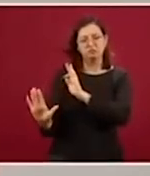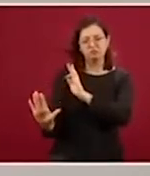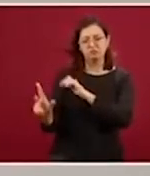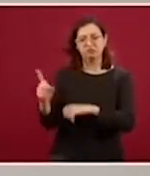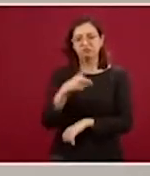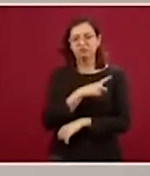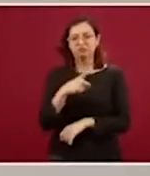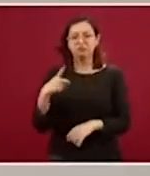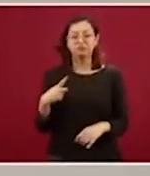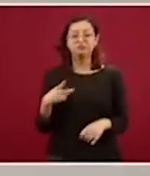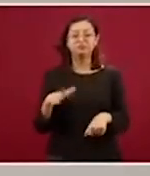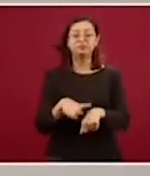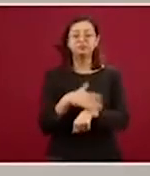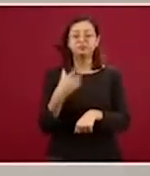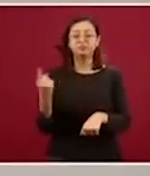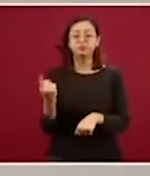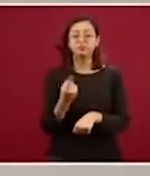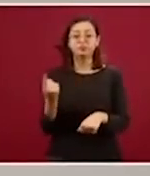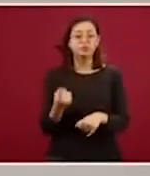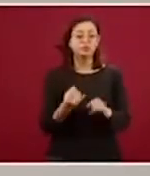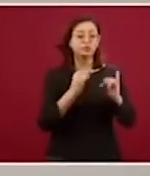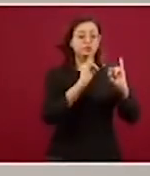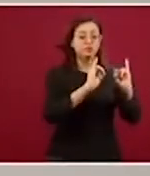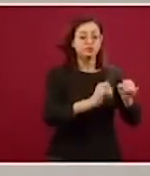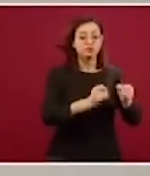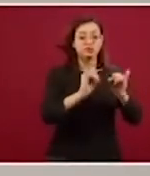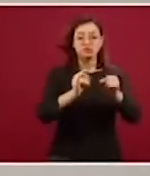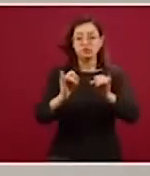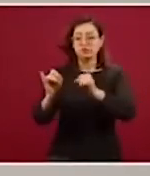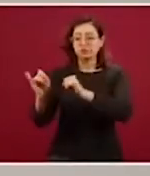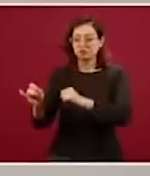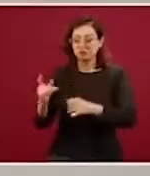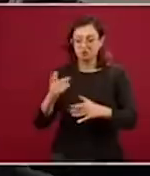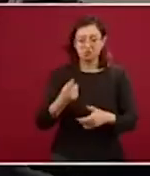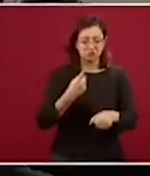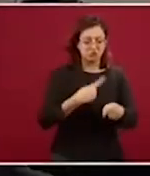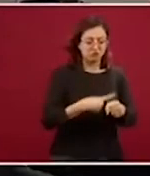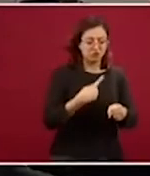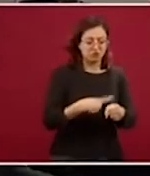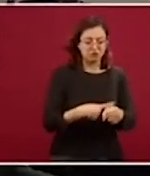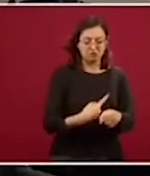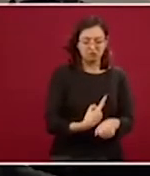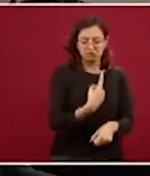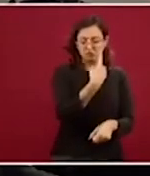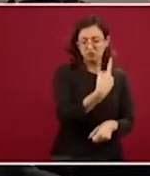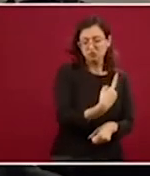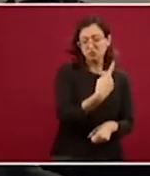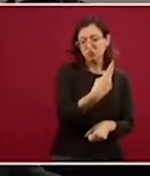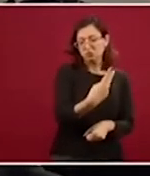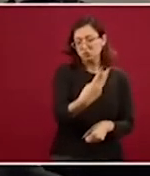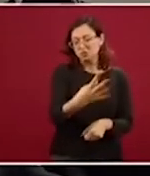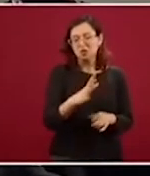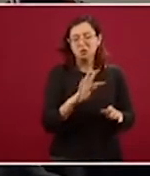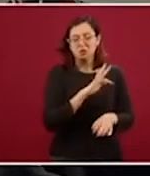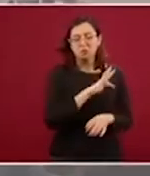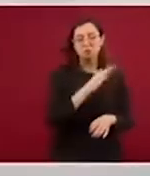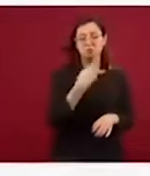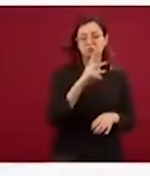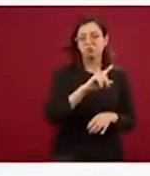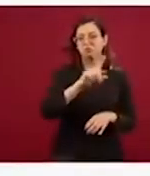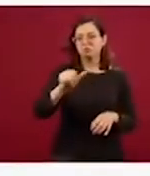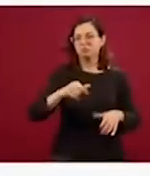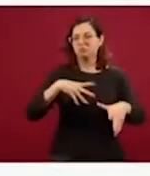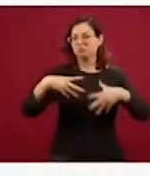manera individual, es una situación bastante manejable, pero si ocurre de manera masiva, puede contribuir a